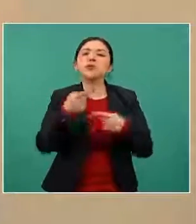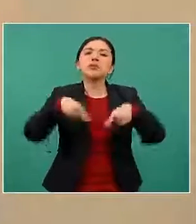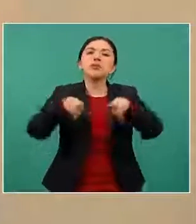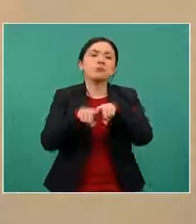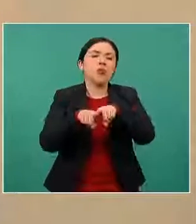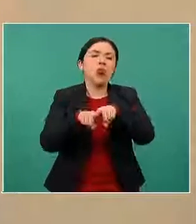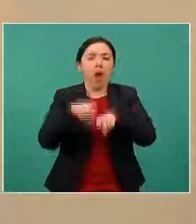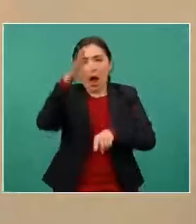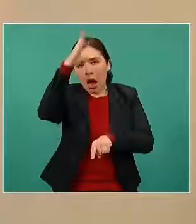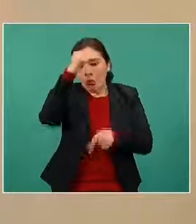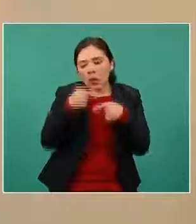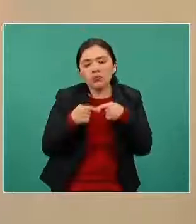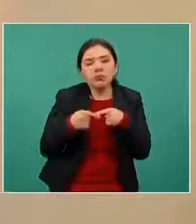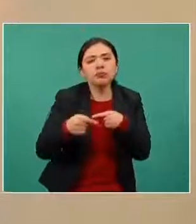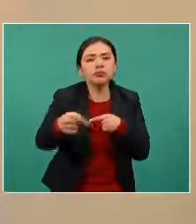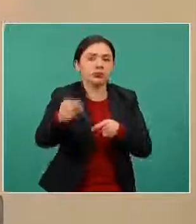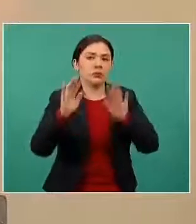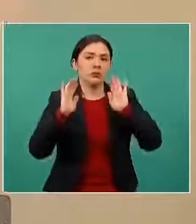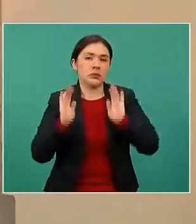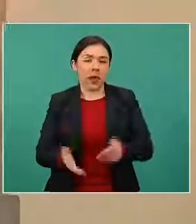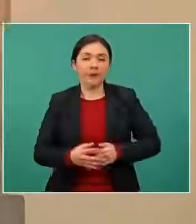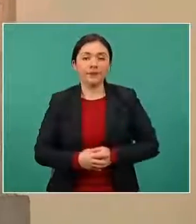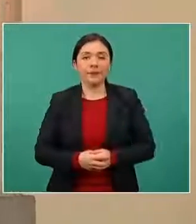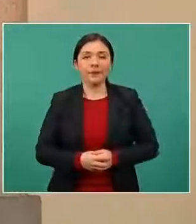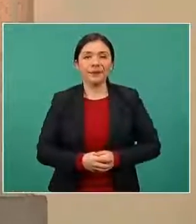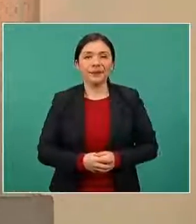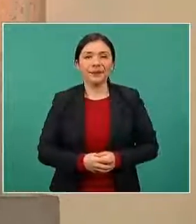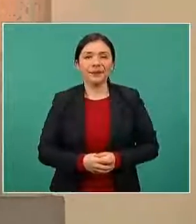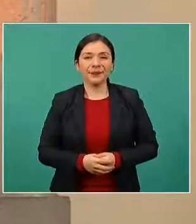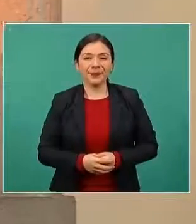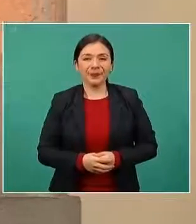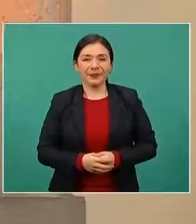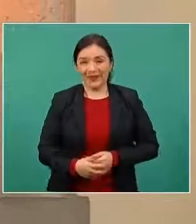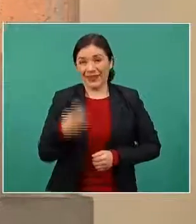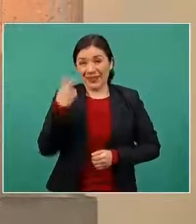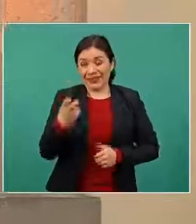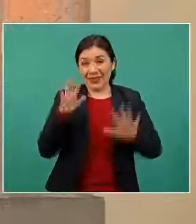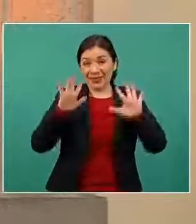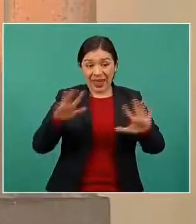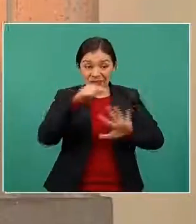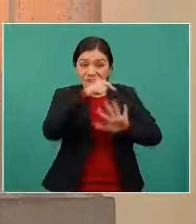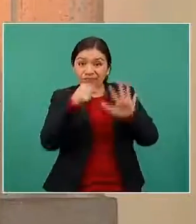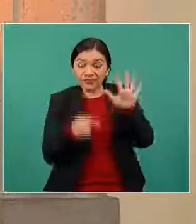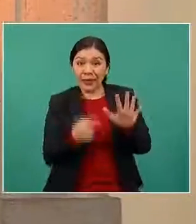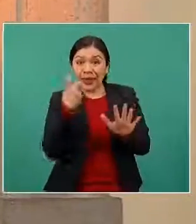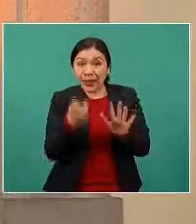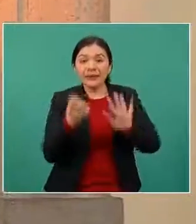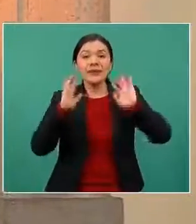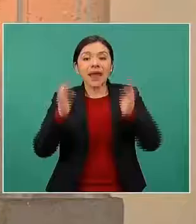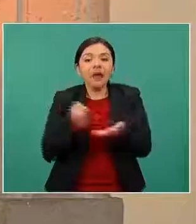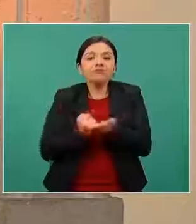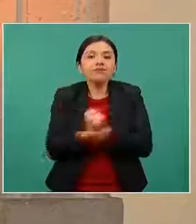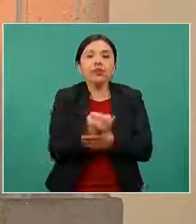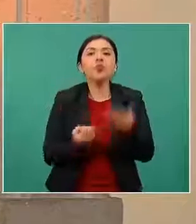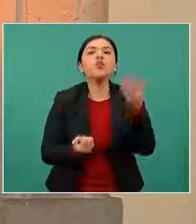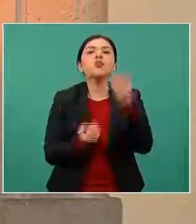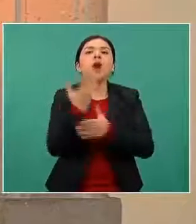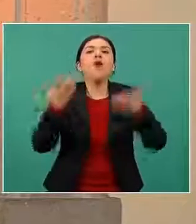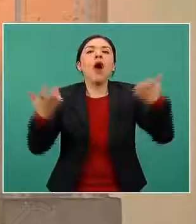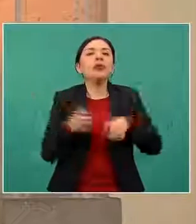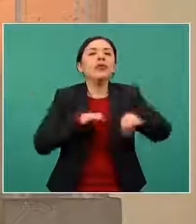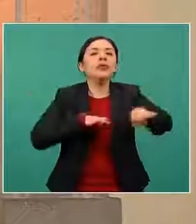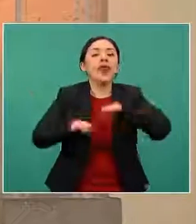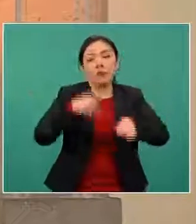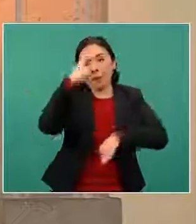resto de la administración. Bueno, con este decálogo se marca el rumbo, el nuevo rumbo hacia